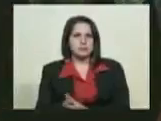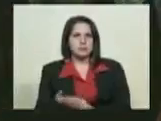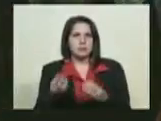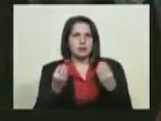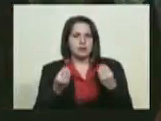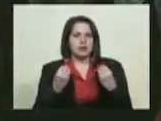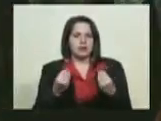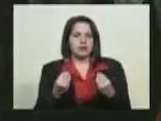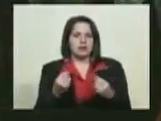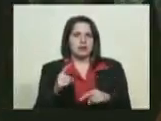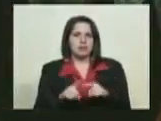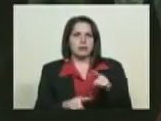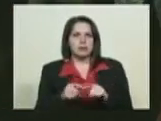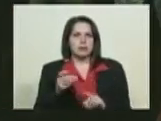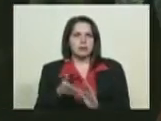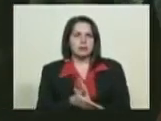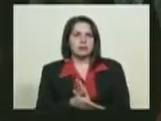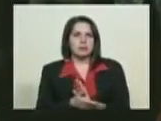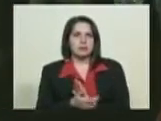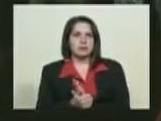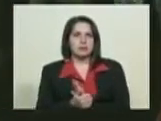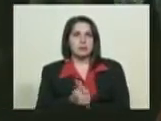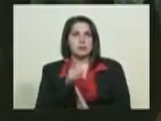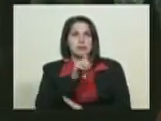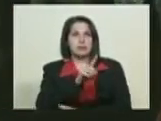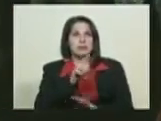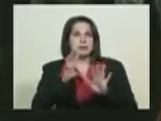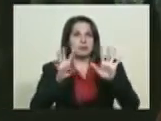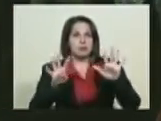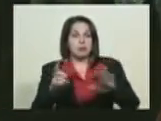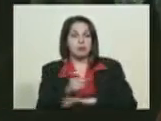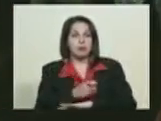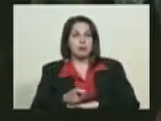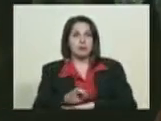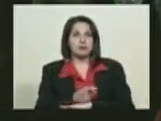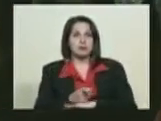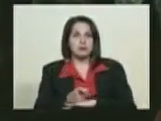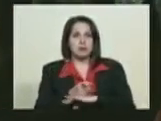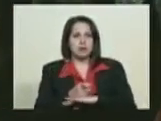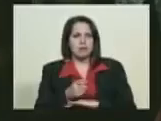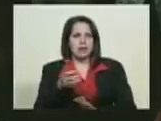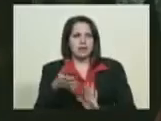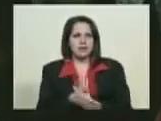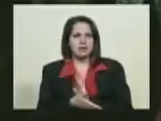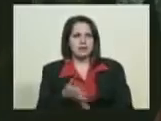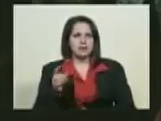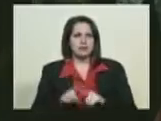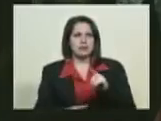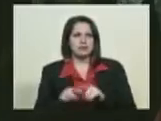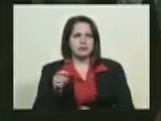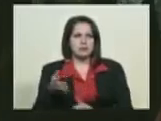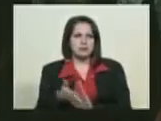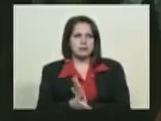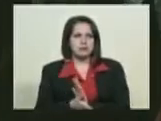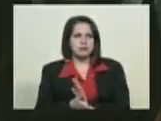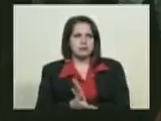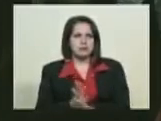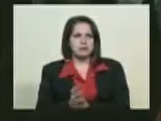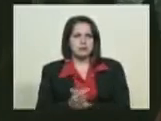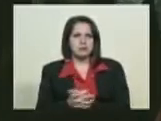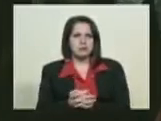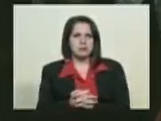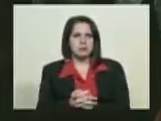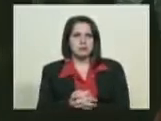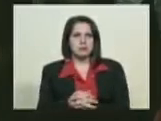la revolución ha ganado 19 gobernaciones, incluyendo al Zulia, que es el estado